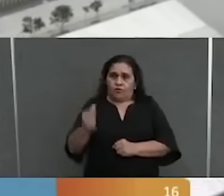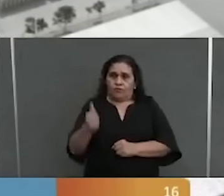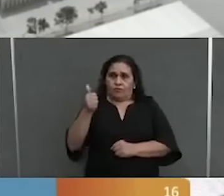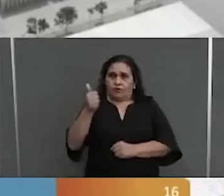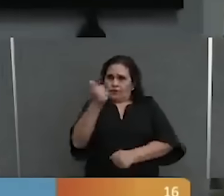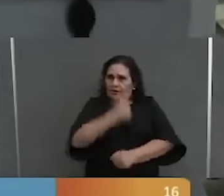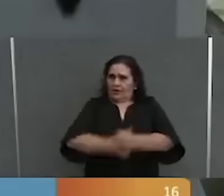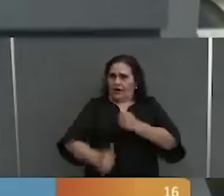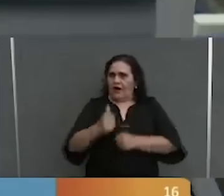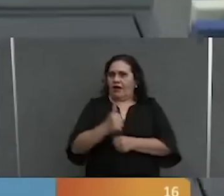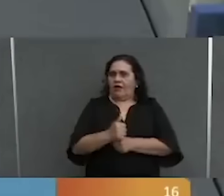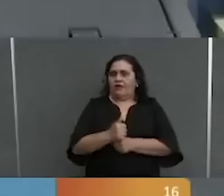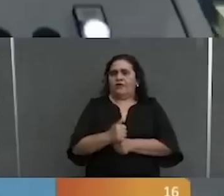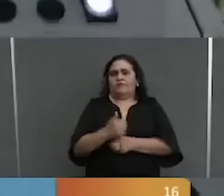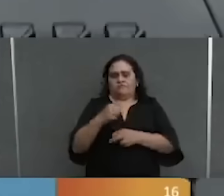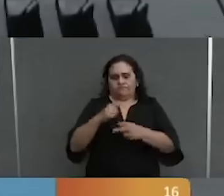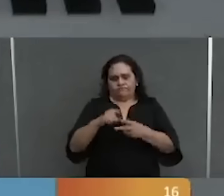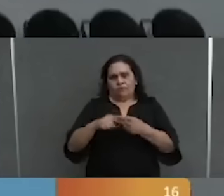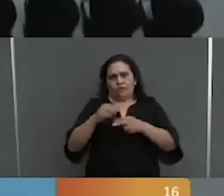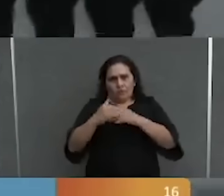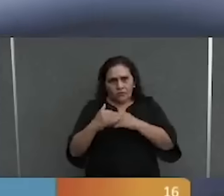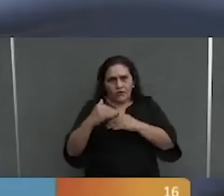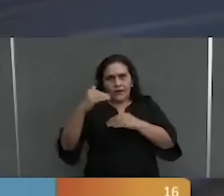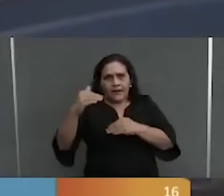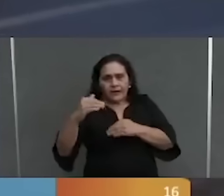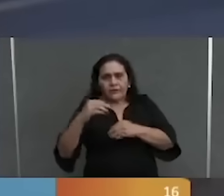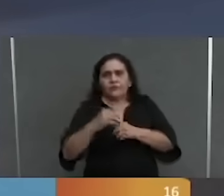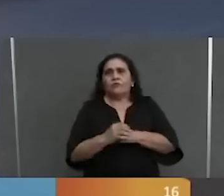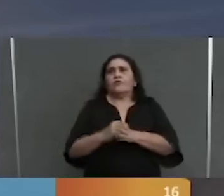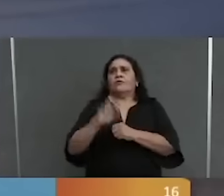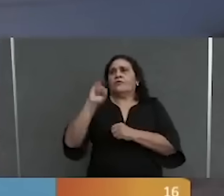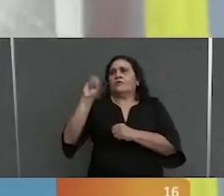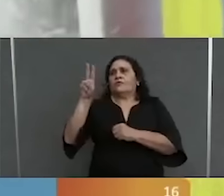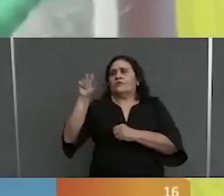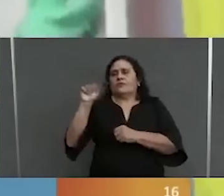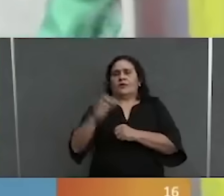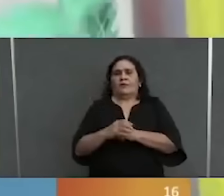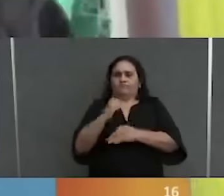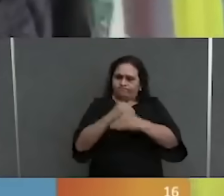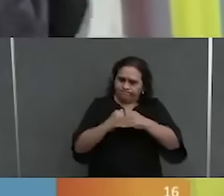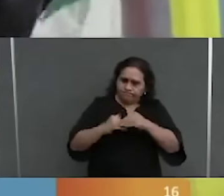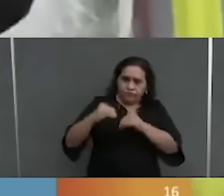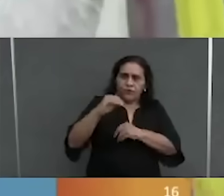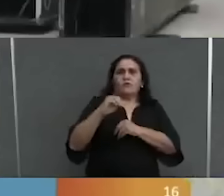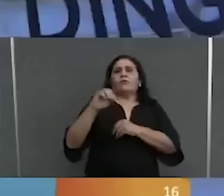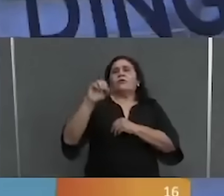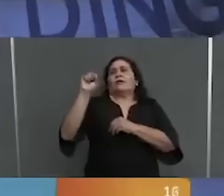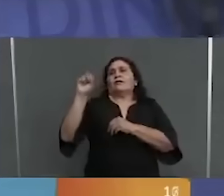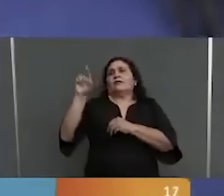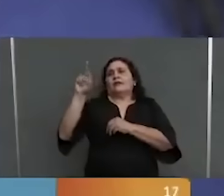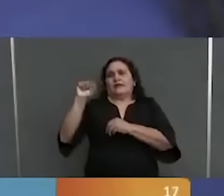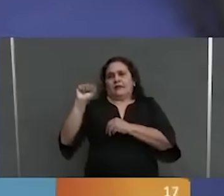6 años, exención del IVA, exención del 100% del ISR durante los primeros 3 años,